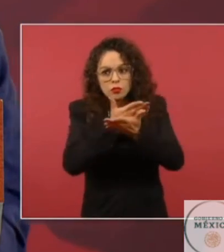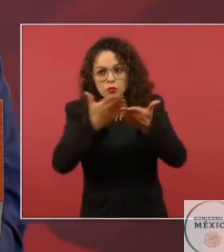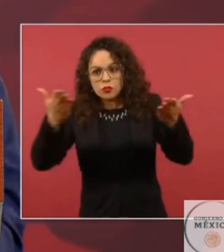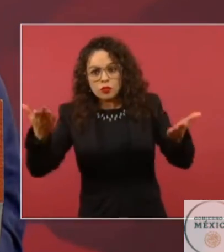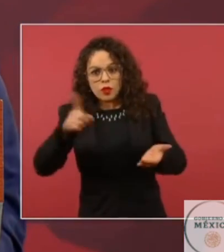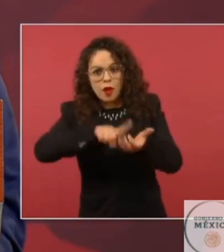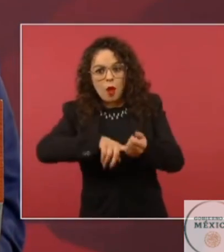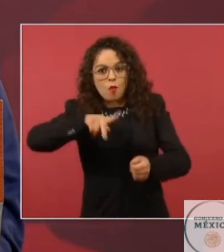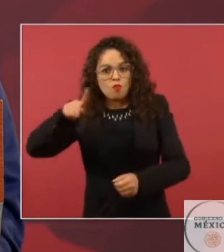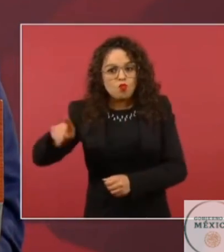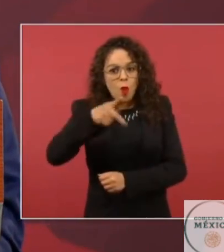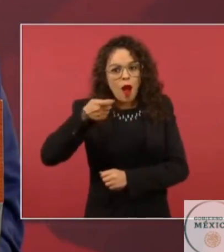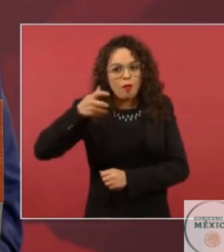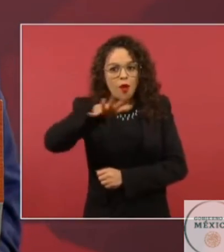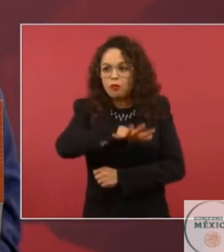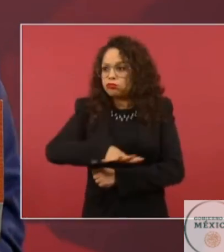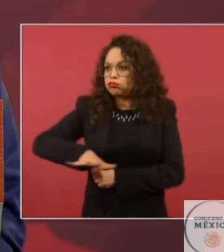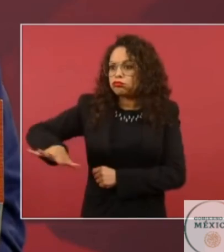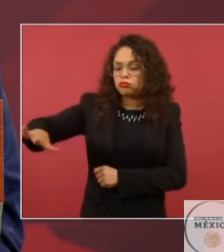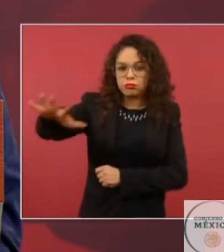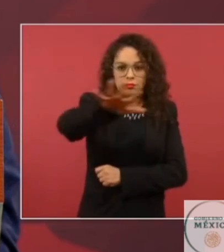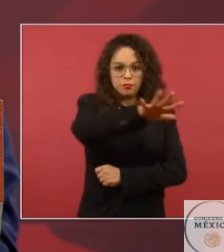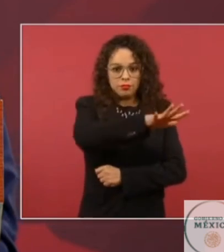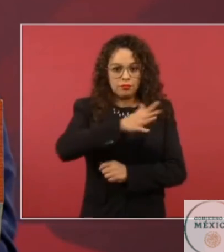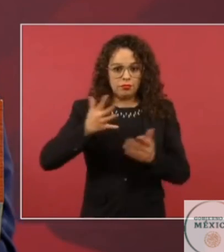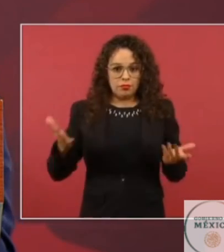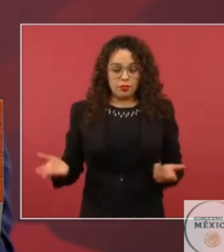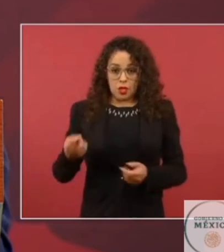Entonces, no somos omnímodos,